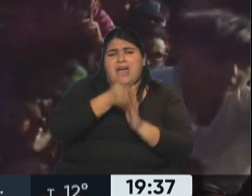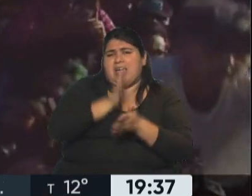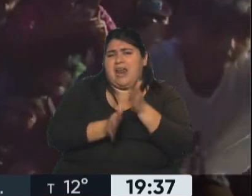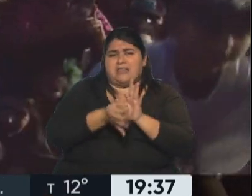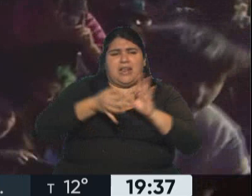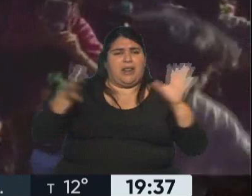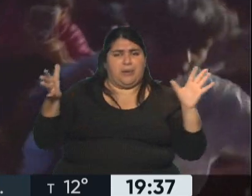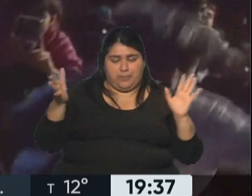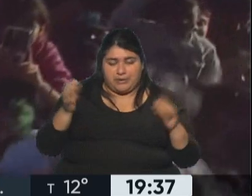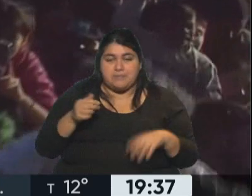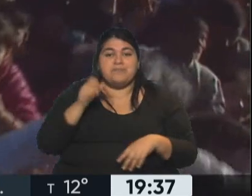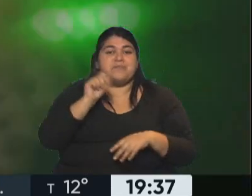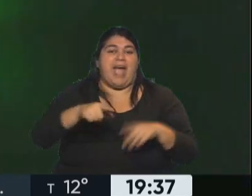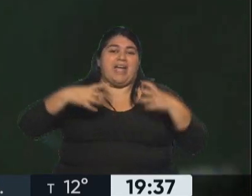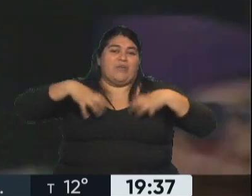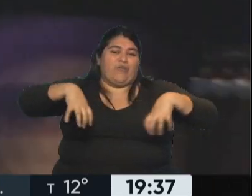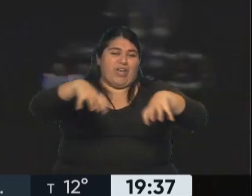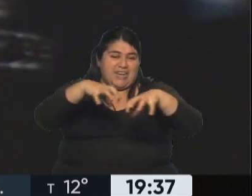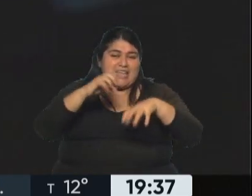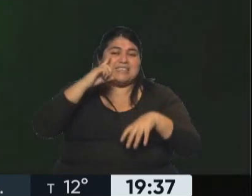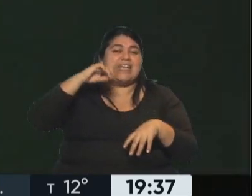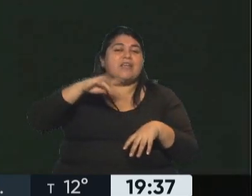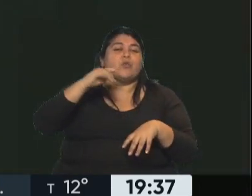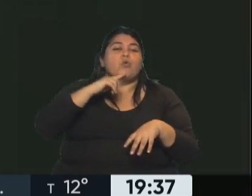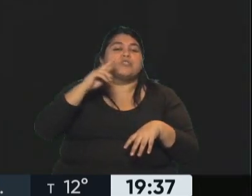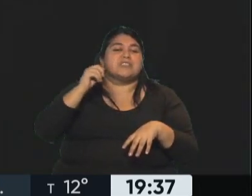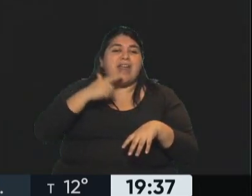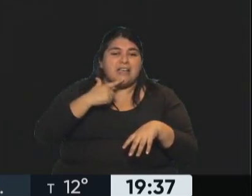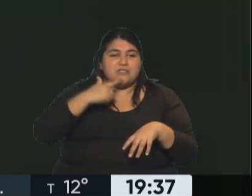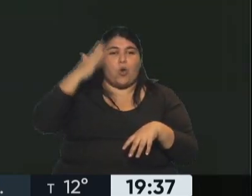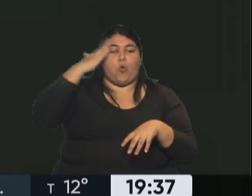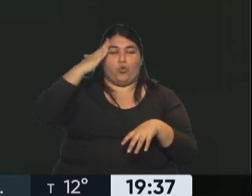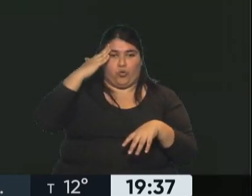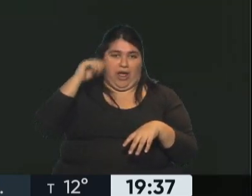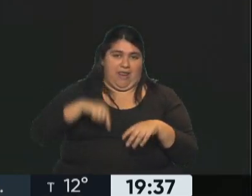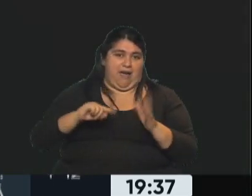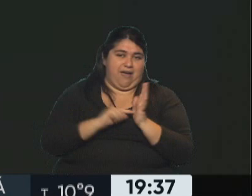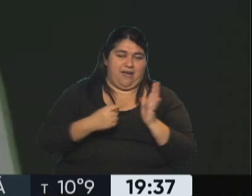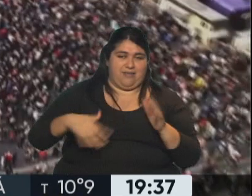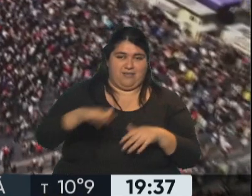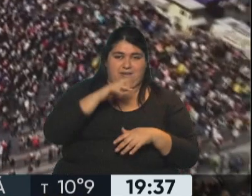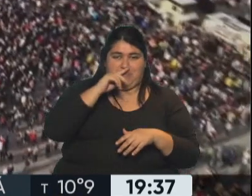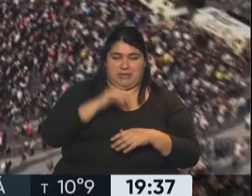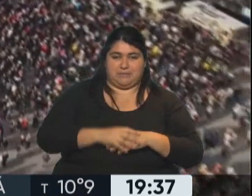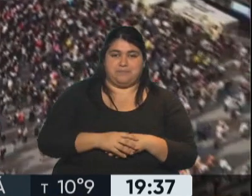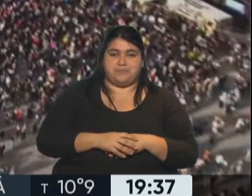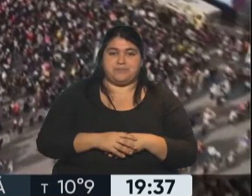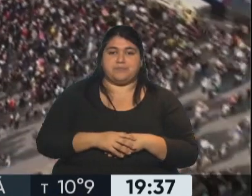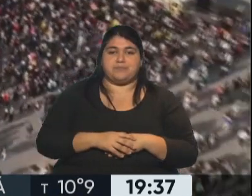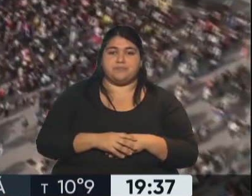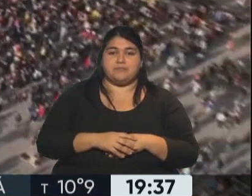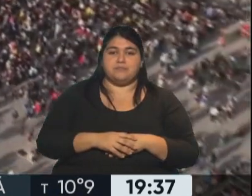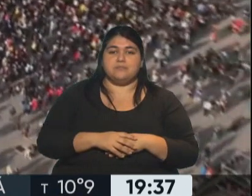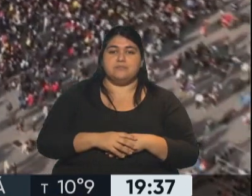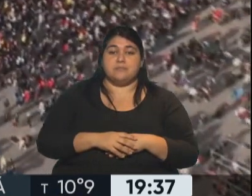así se vivió la feria de industrias culturales en la ciudad de la plata yo lo que